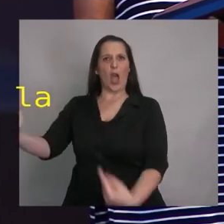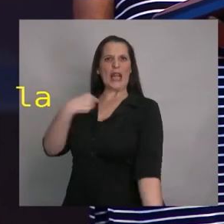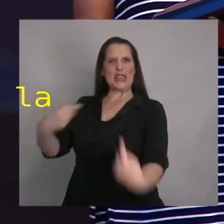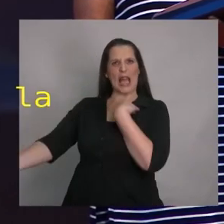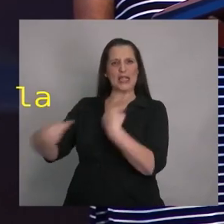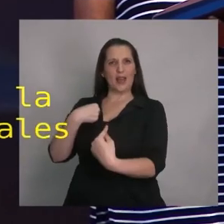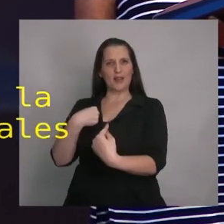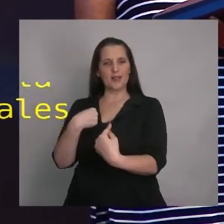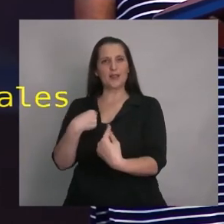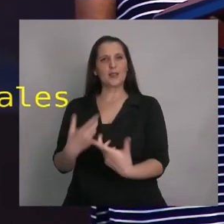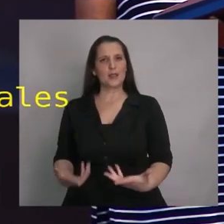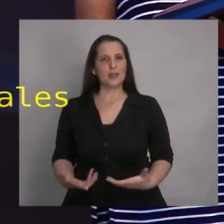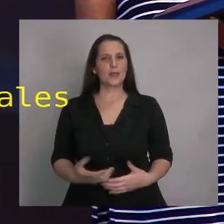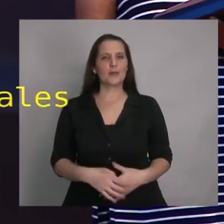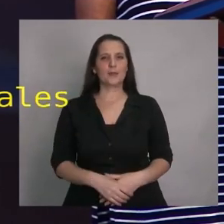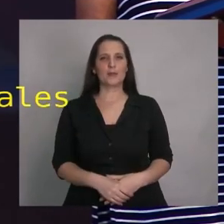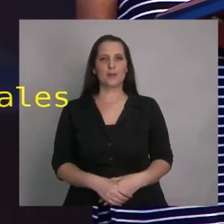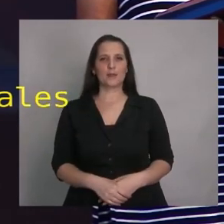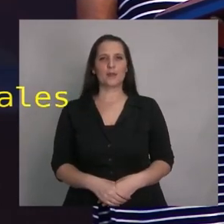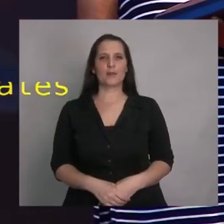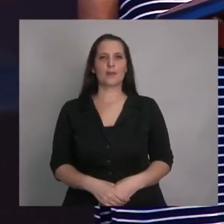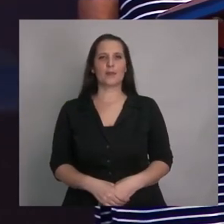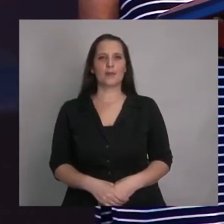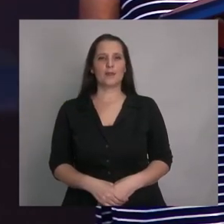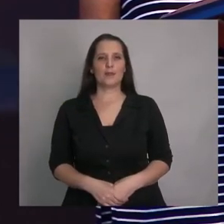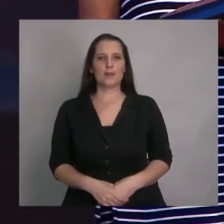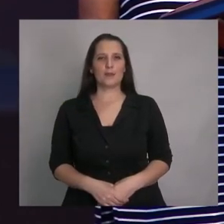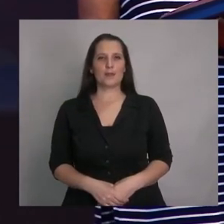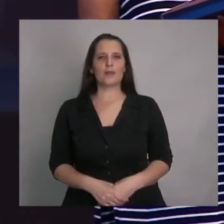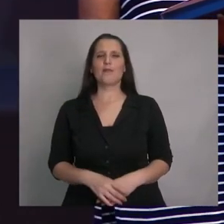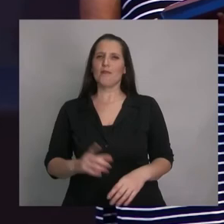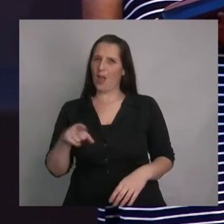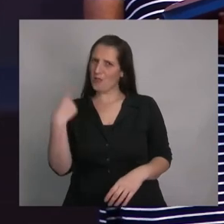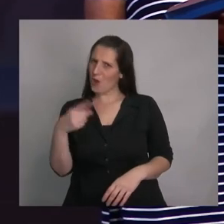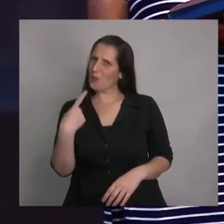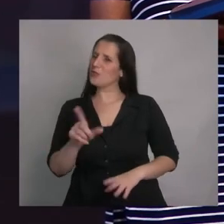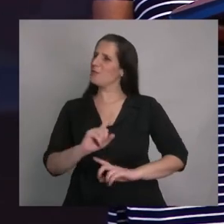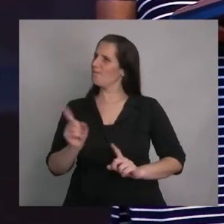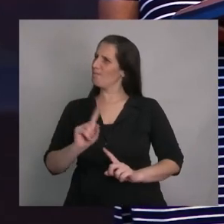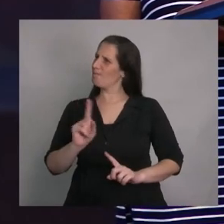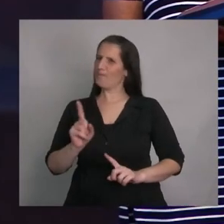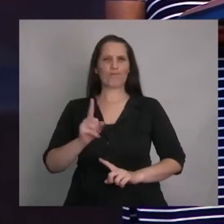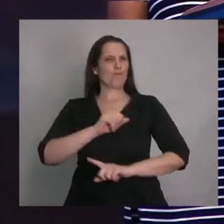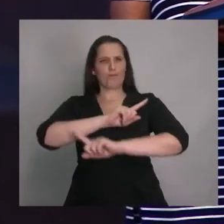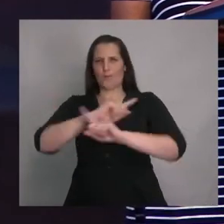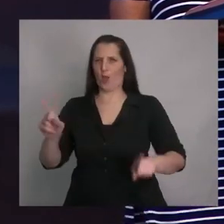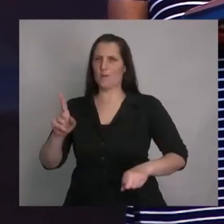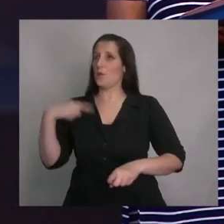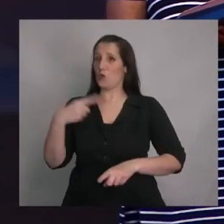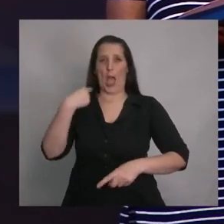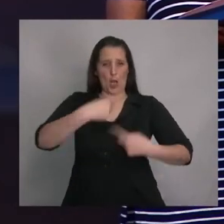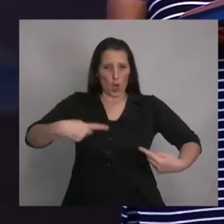ataque y regios toulouse el fútbol debe andar